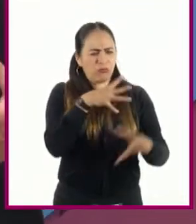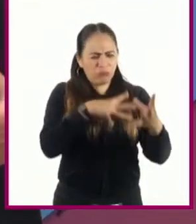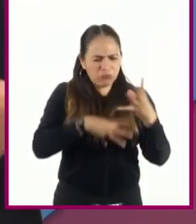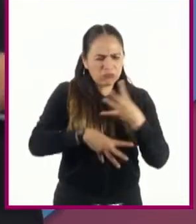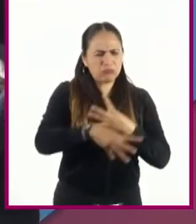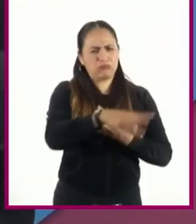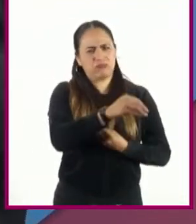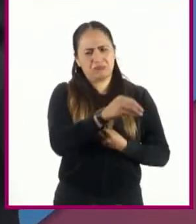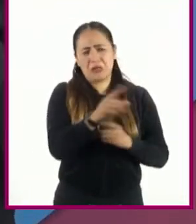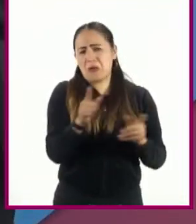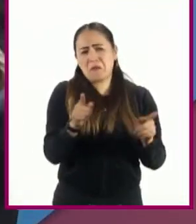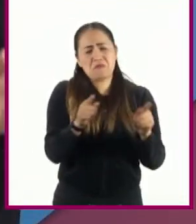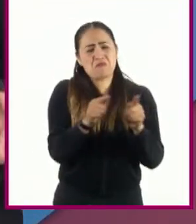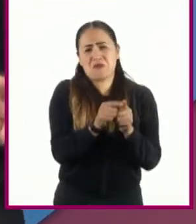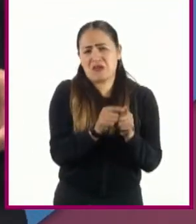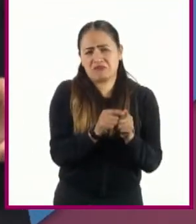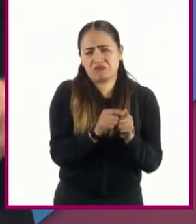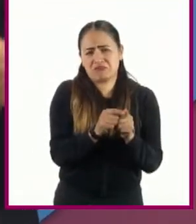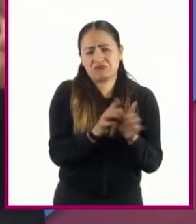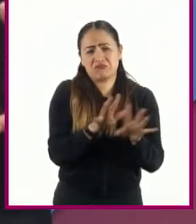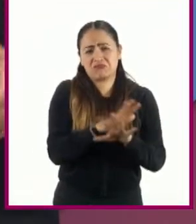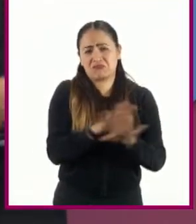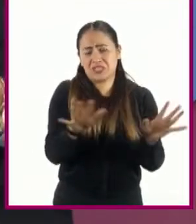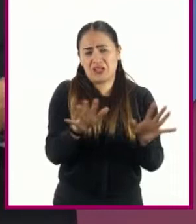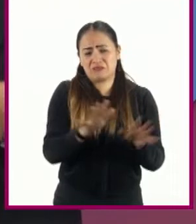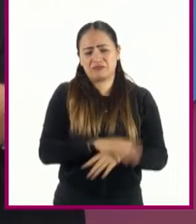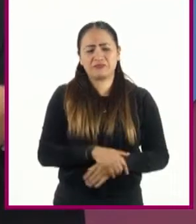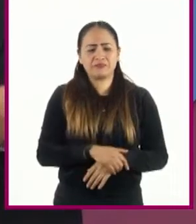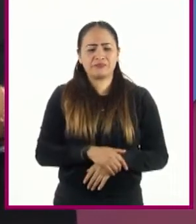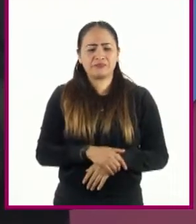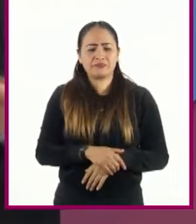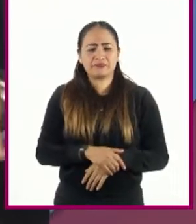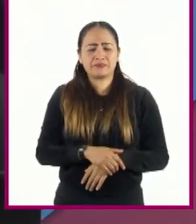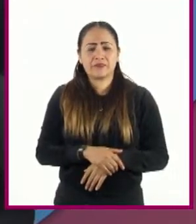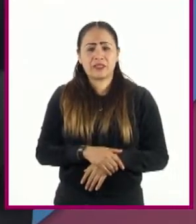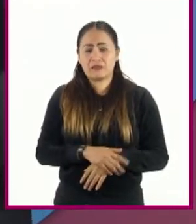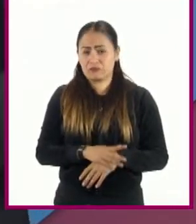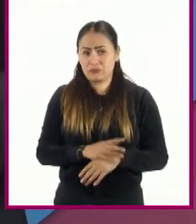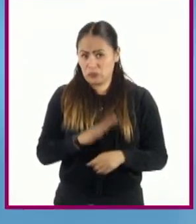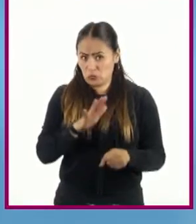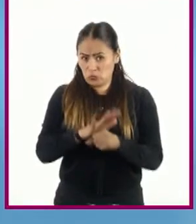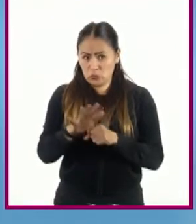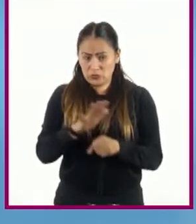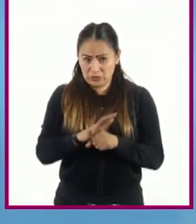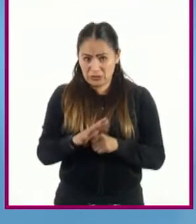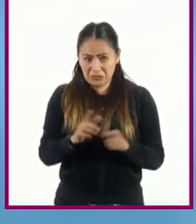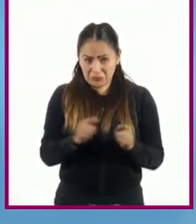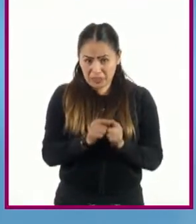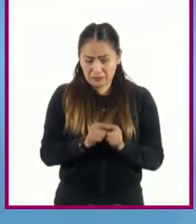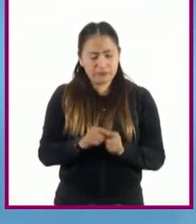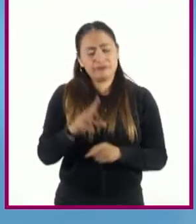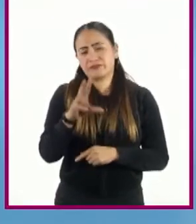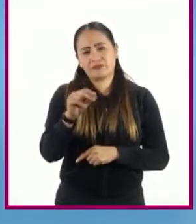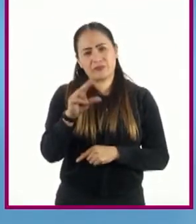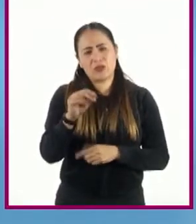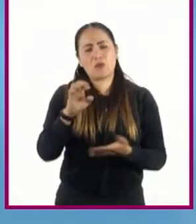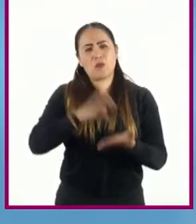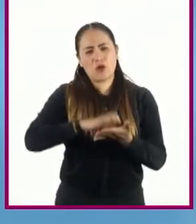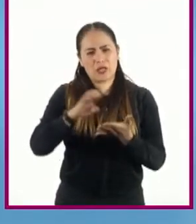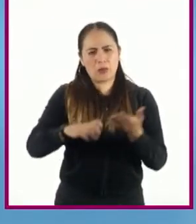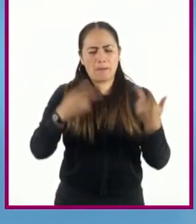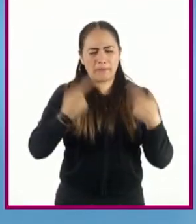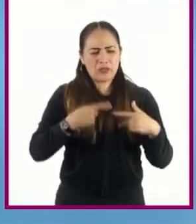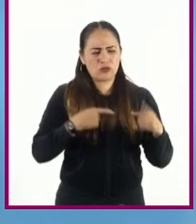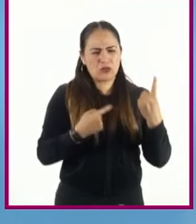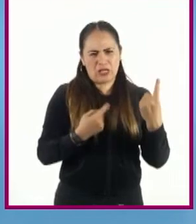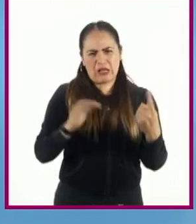otros, ponernos en sus zapatos, como se dice. Pero esto no basta. Por ejemplo, si alguien tuvo un accidente